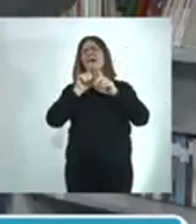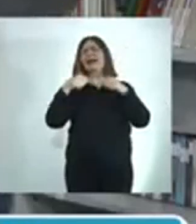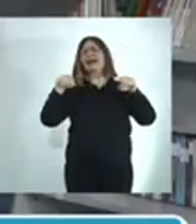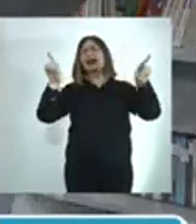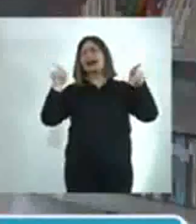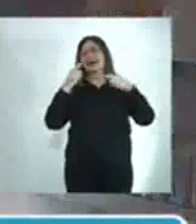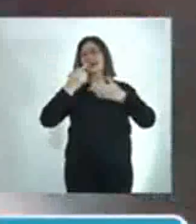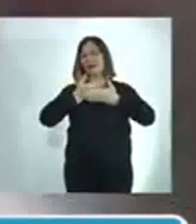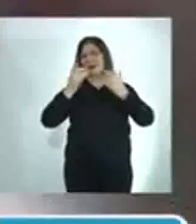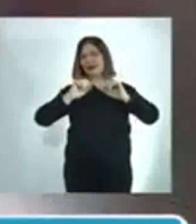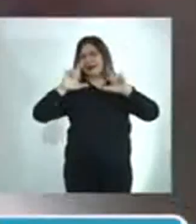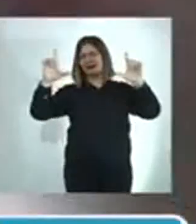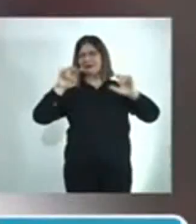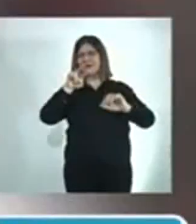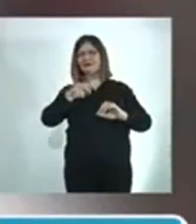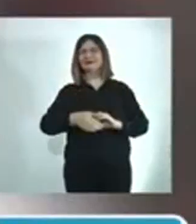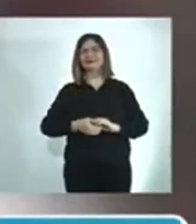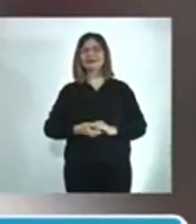corazón.